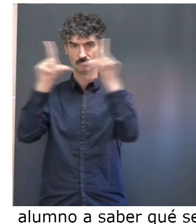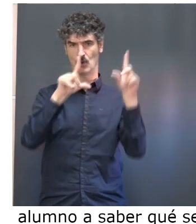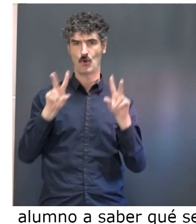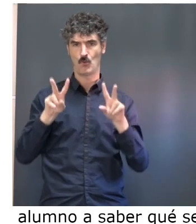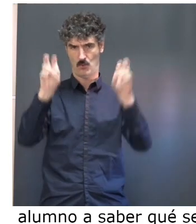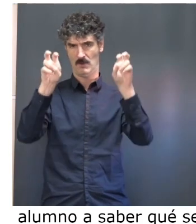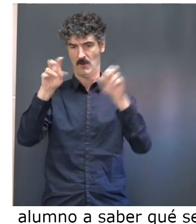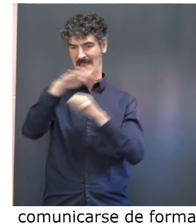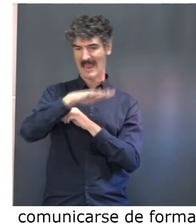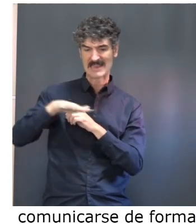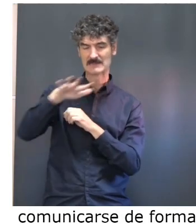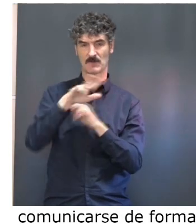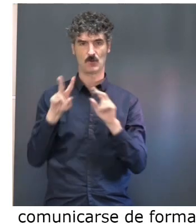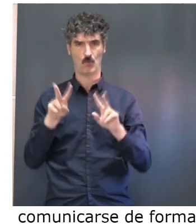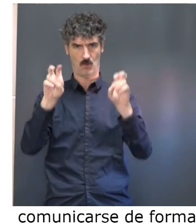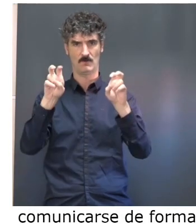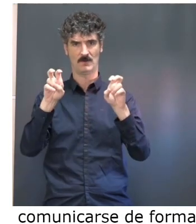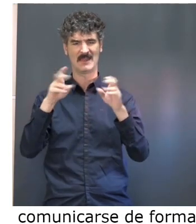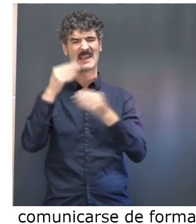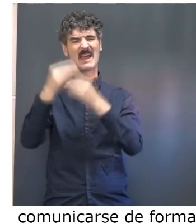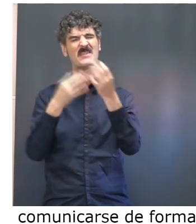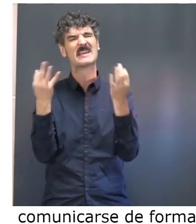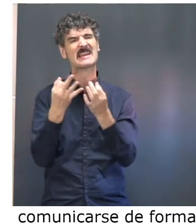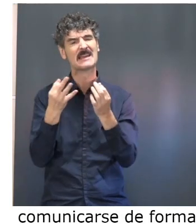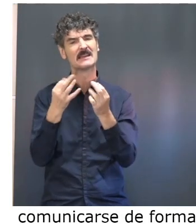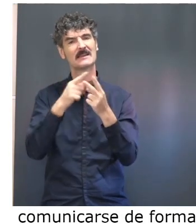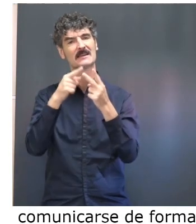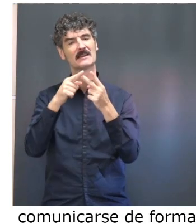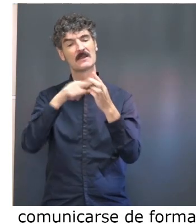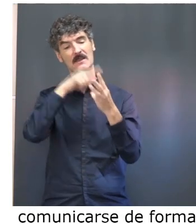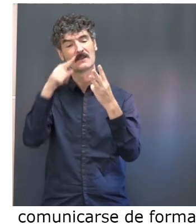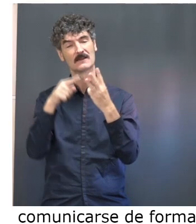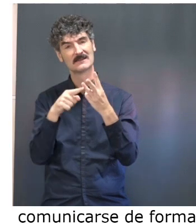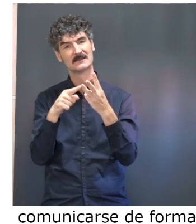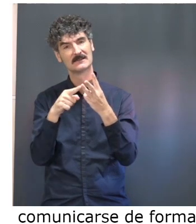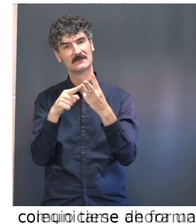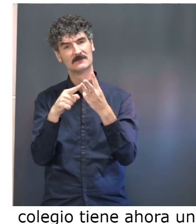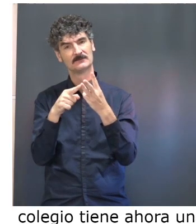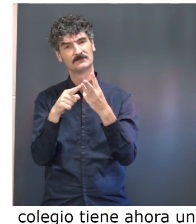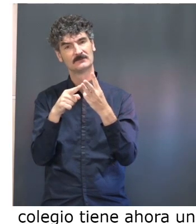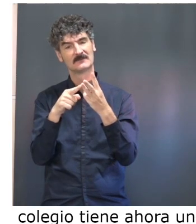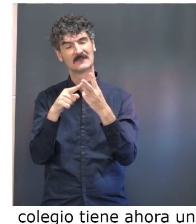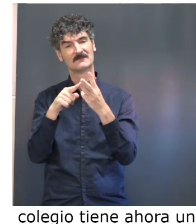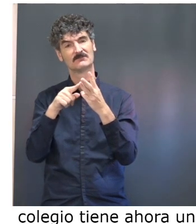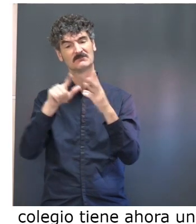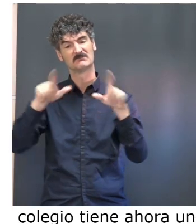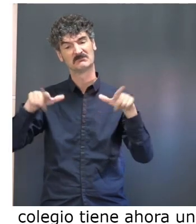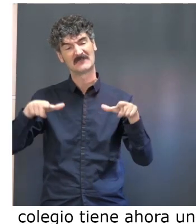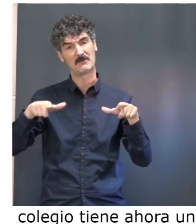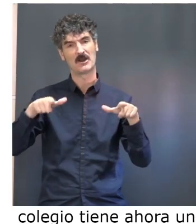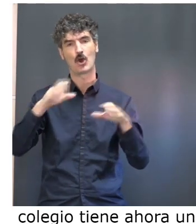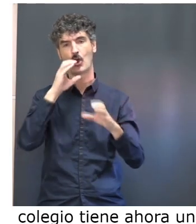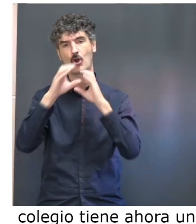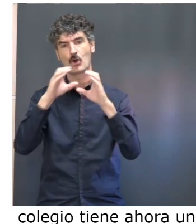el espacio en el que se encuentra, qué se hace en ese espacio y luego un tablero de comunicación creado